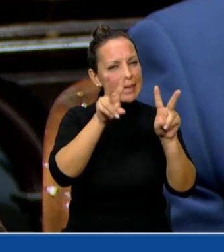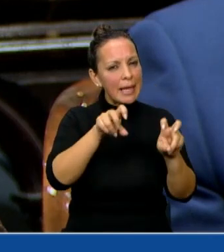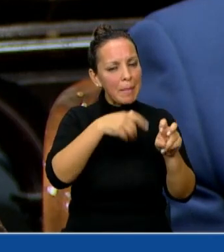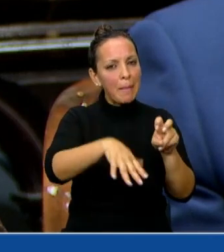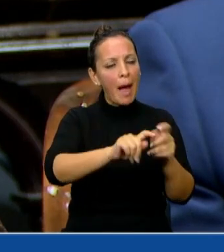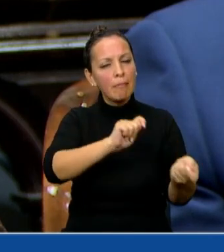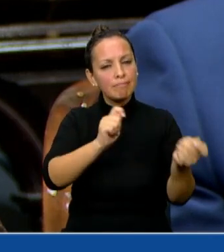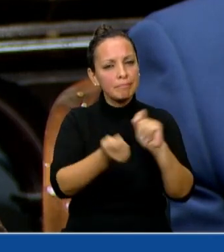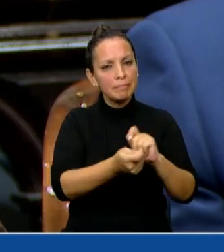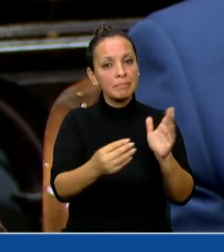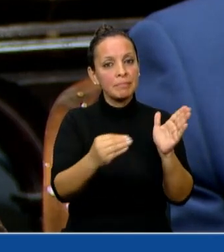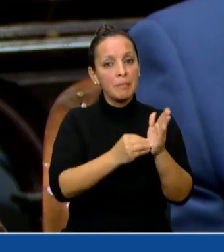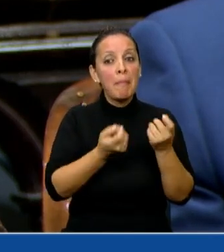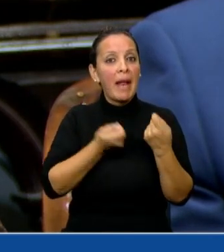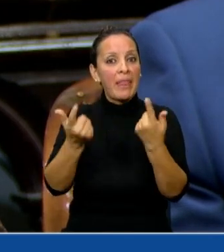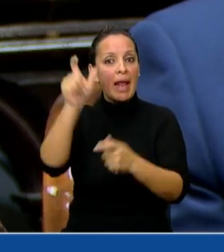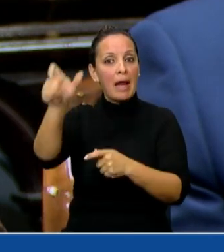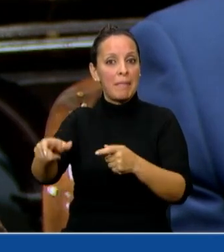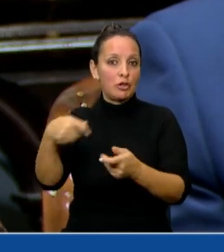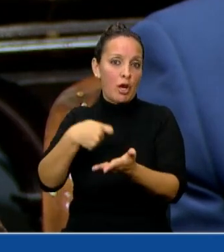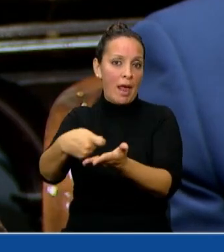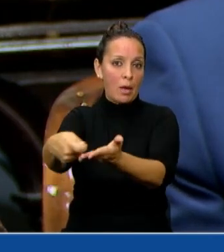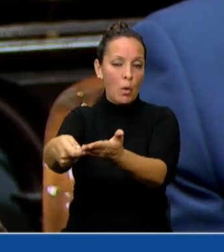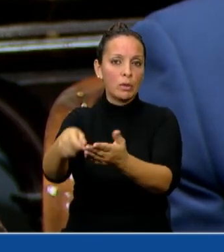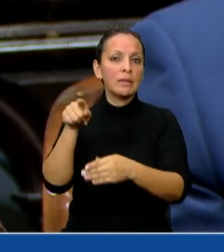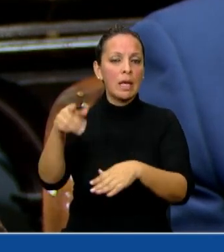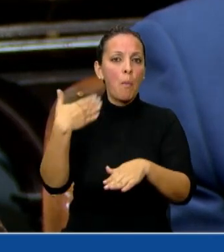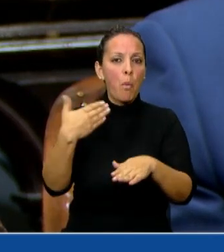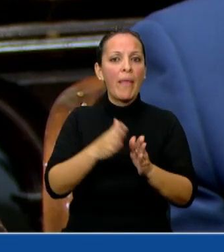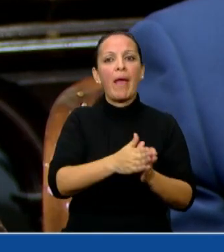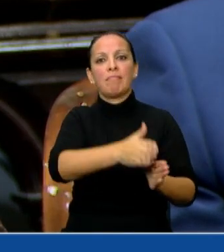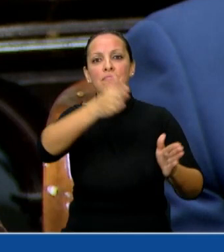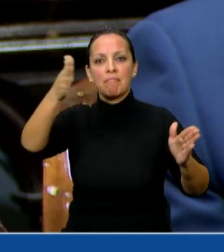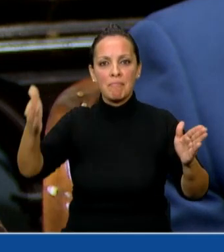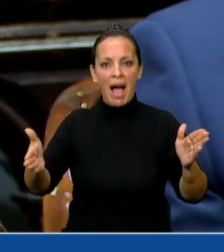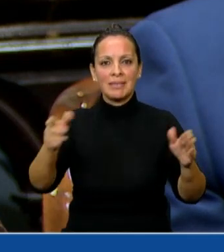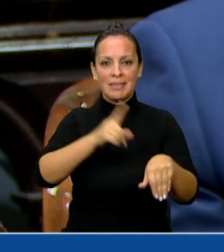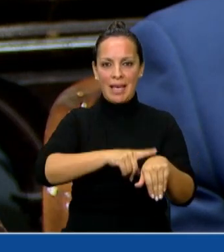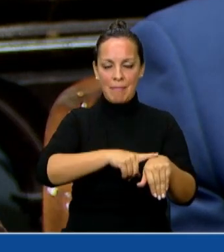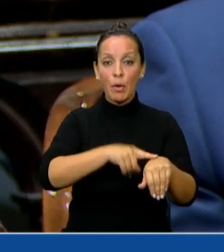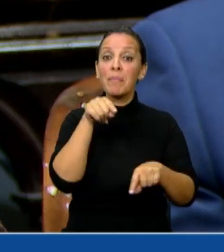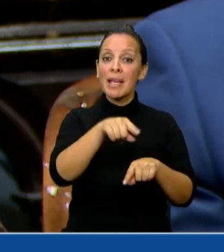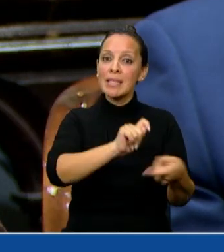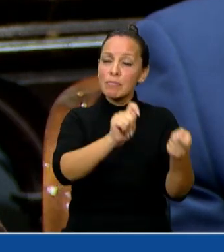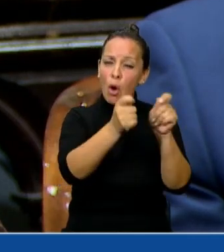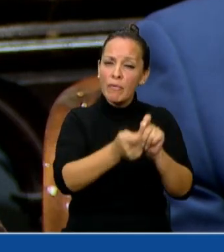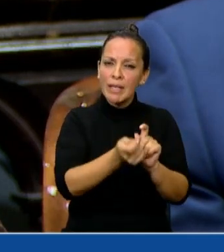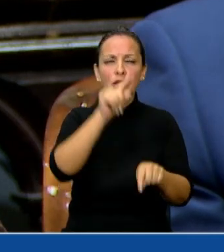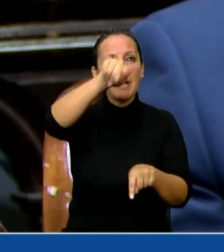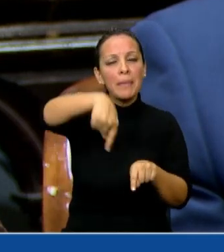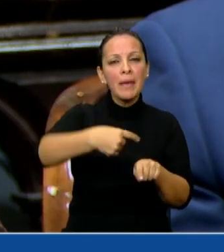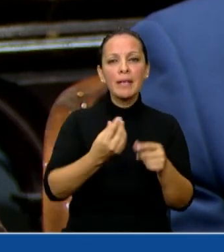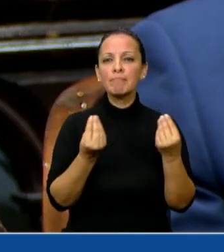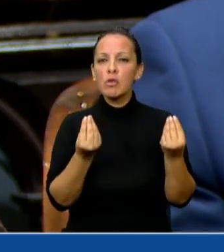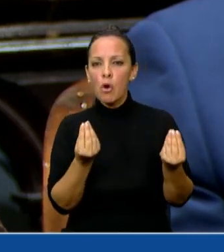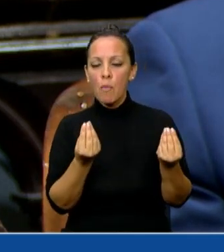modificación facultando al deudor a ejercer la opción de la extensión de la duración del plazo. Estas modificaciones surgieron